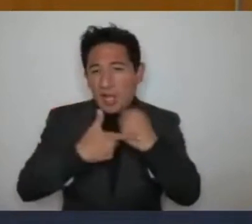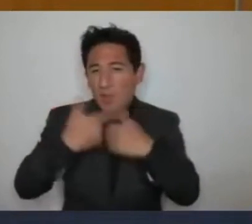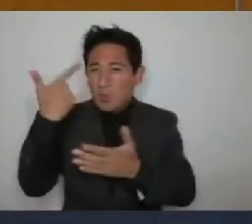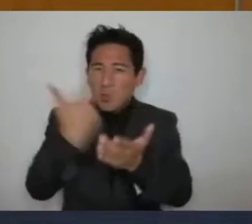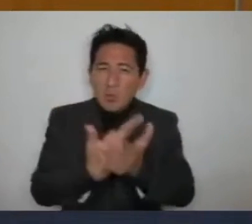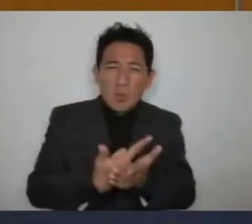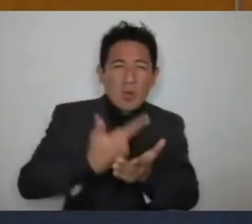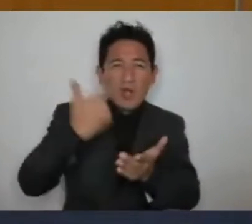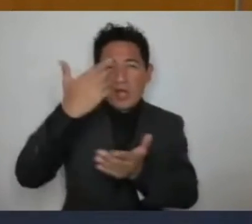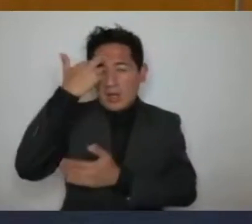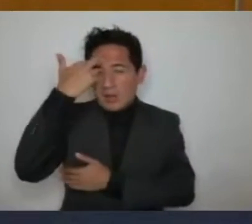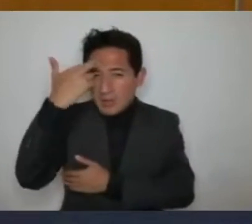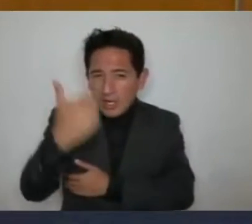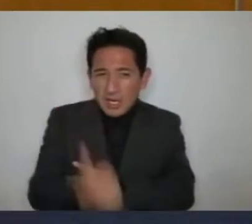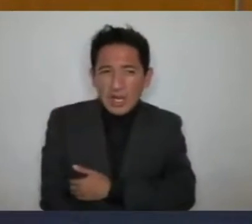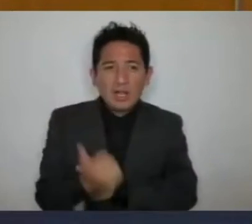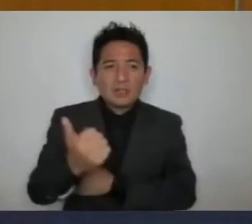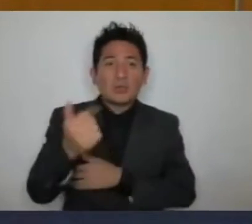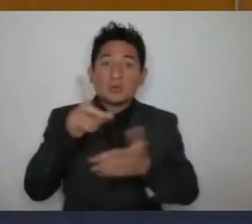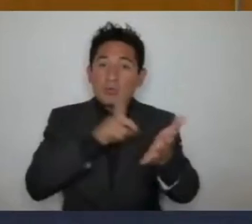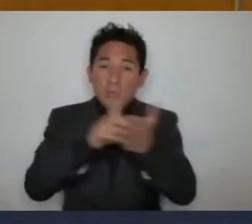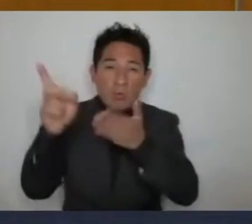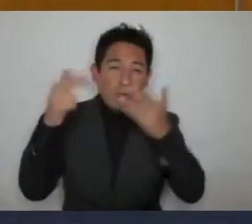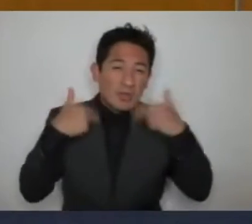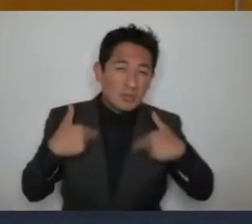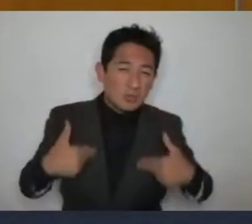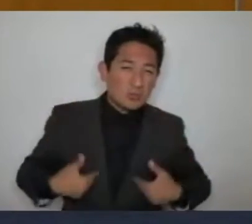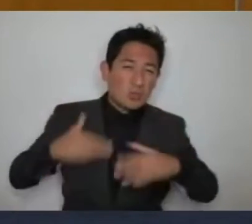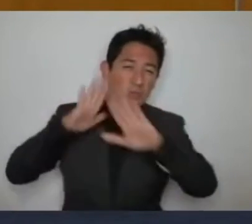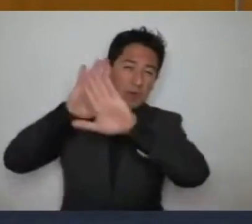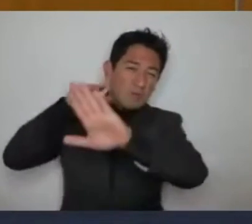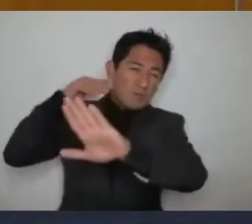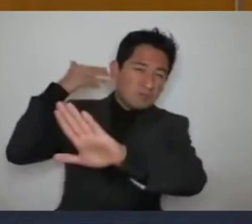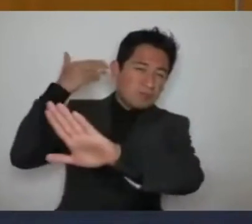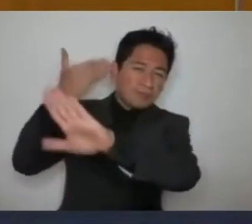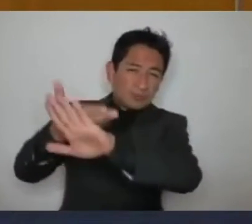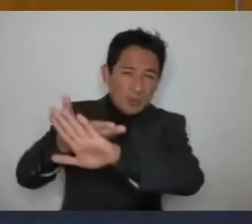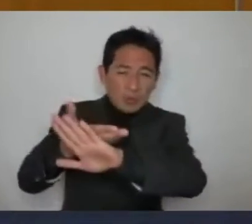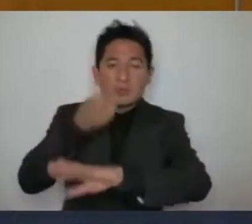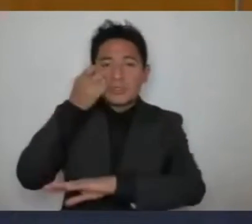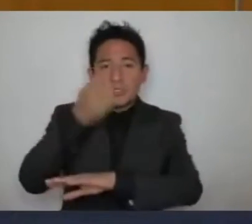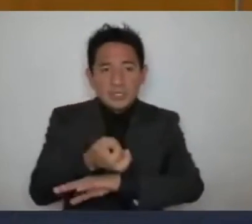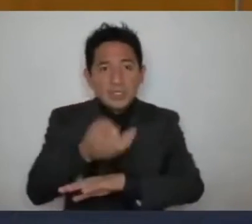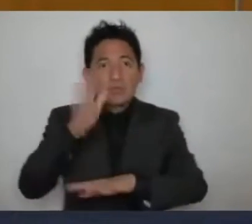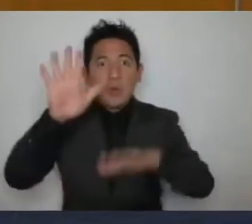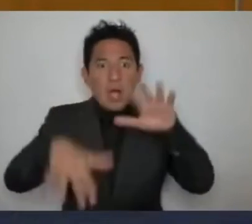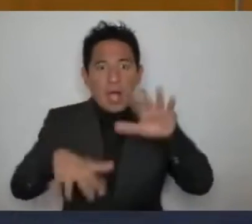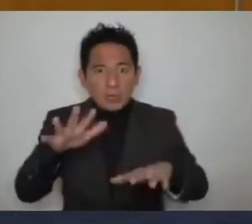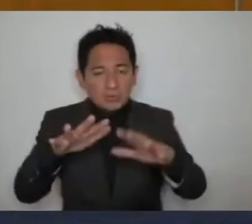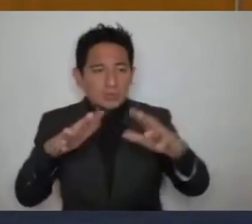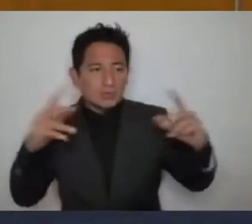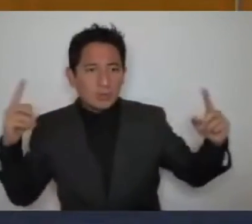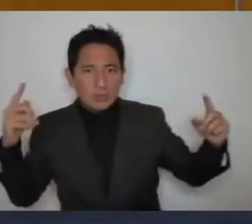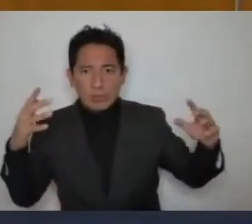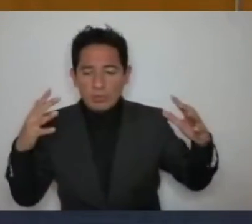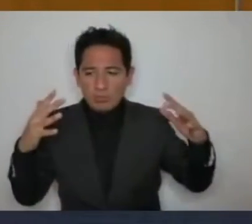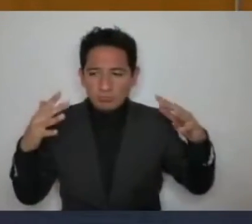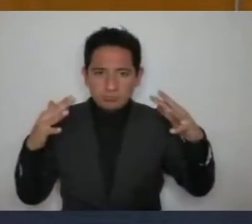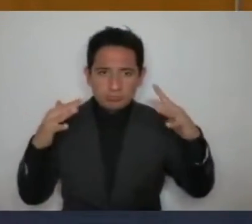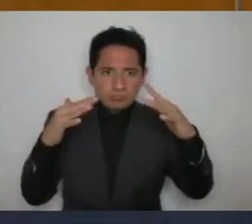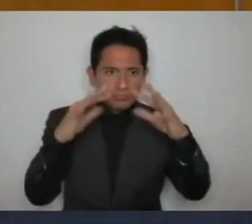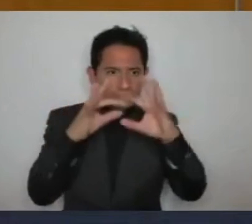sistemática permanente de de derechos fundamentales y el tema se cruza con el comité de desaparición con